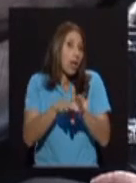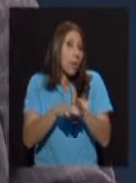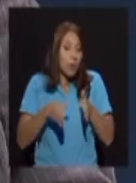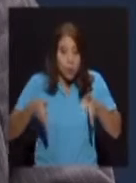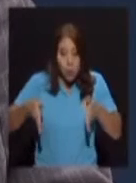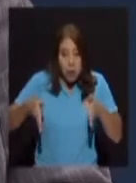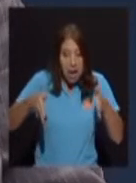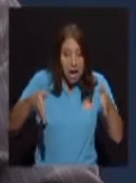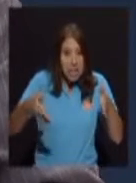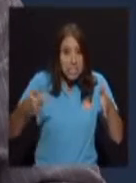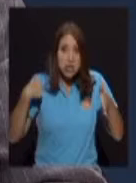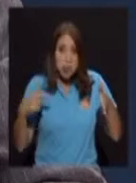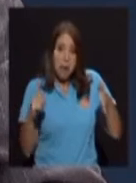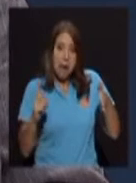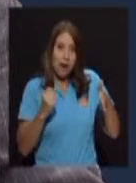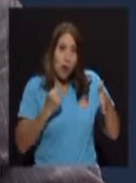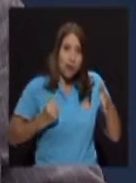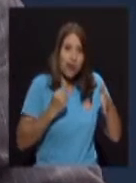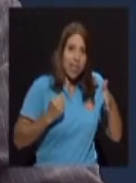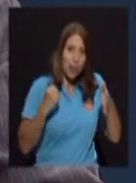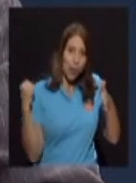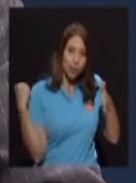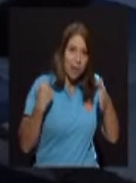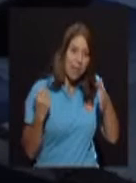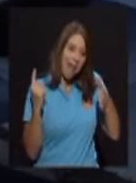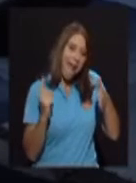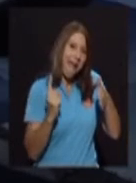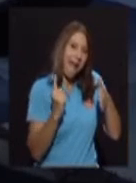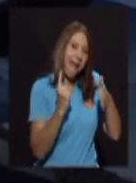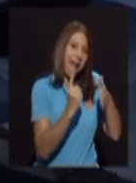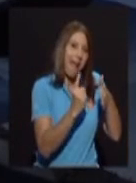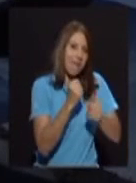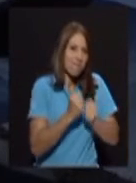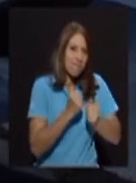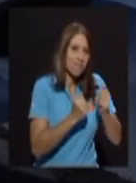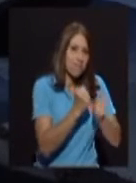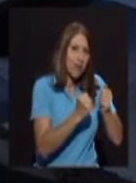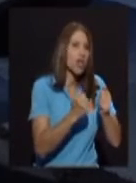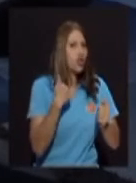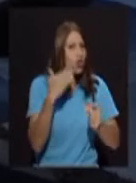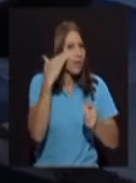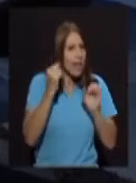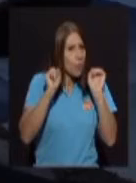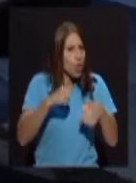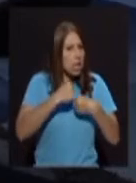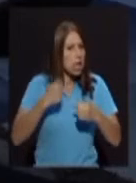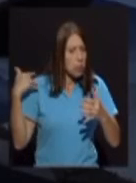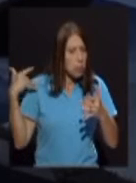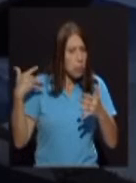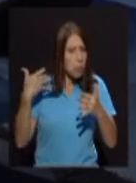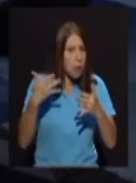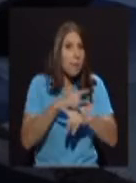en la espalda. Eso yo sabía que lo podía hacer, hasta que no lo pude hacer, y eso tuvo consecuencias.